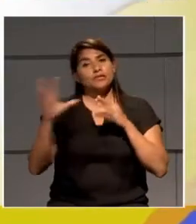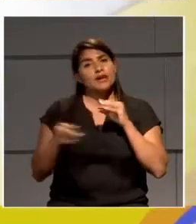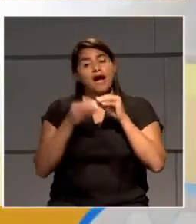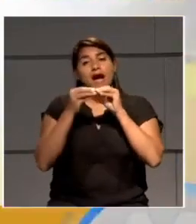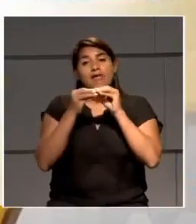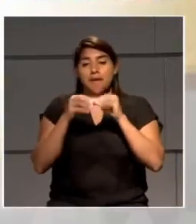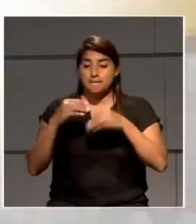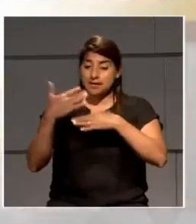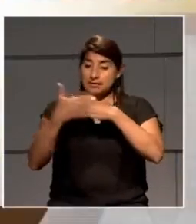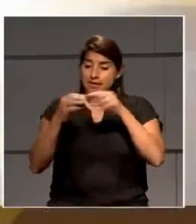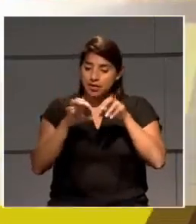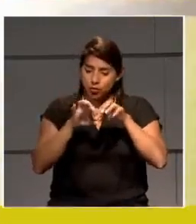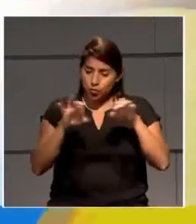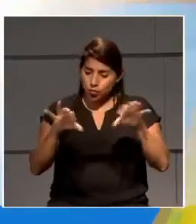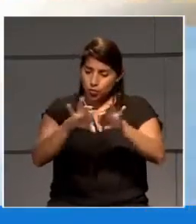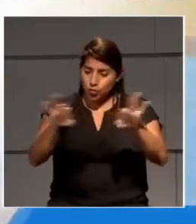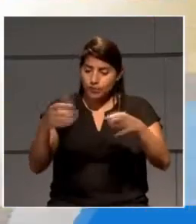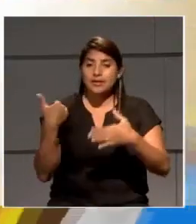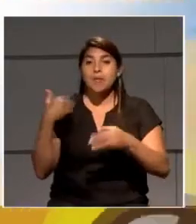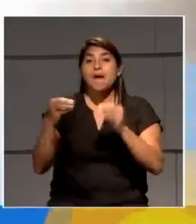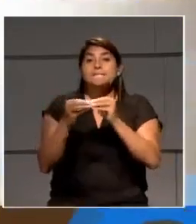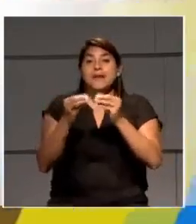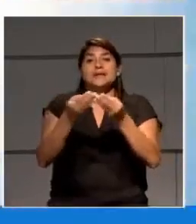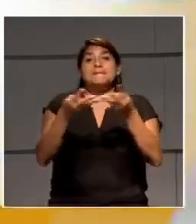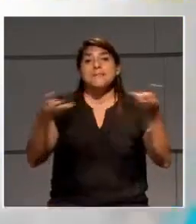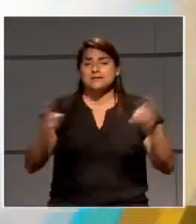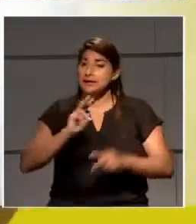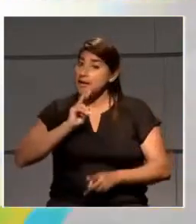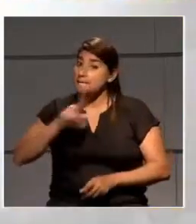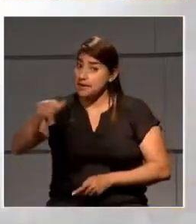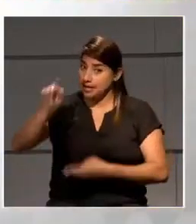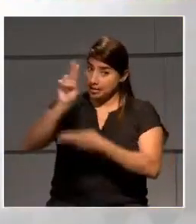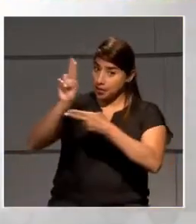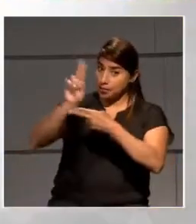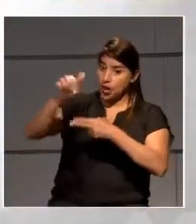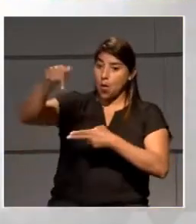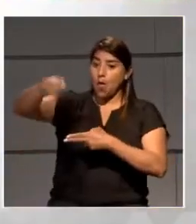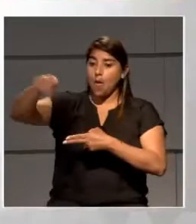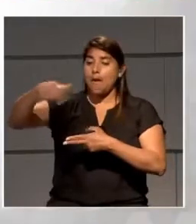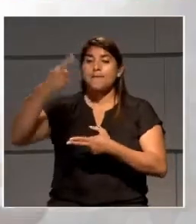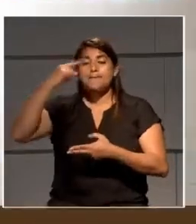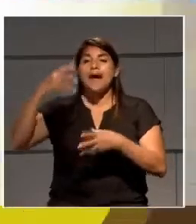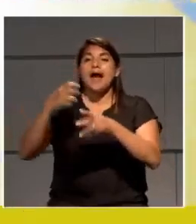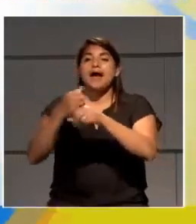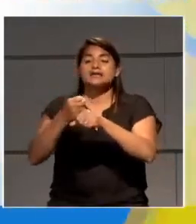de estos palitos que tenemos aquí, hay más materiales, ¿verdad? Que vamos a utilizar para hacer